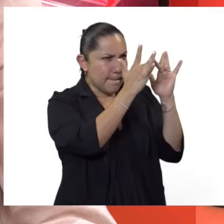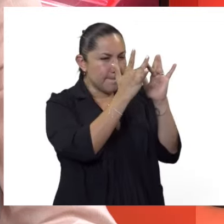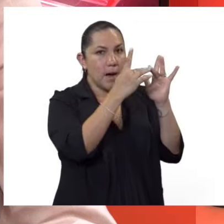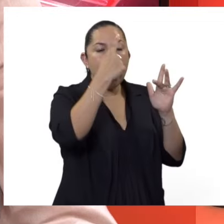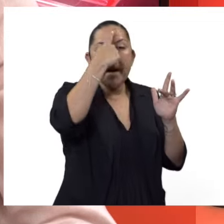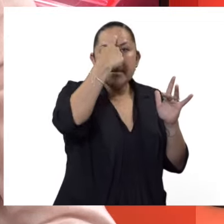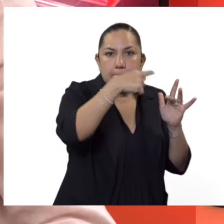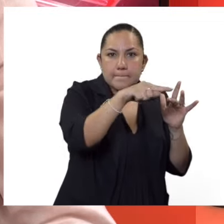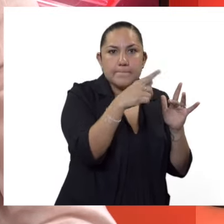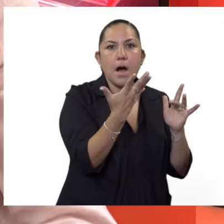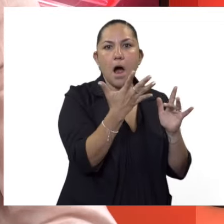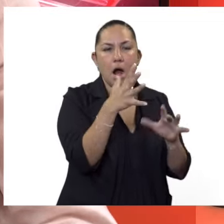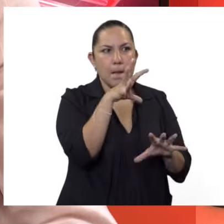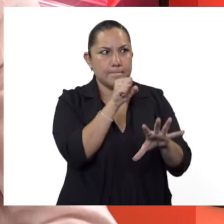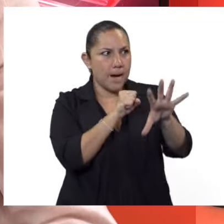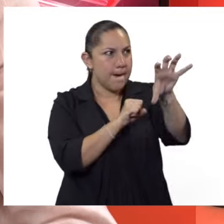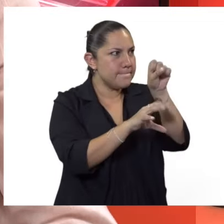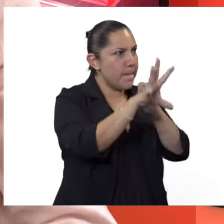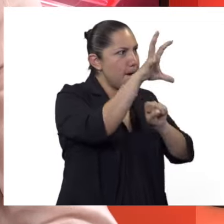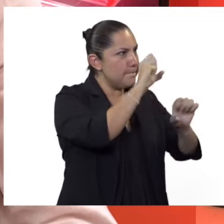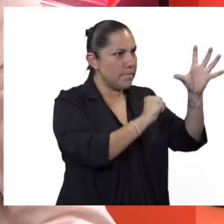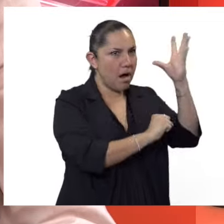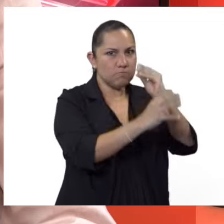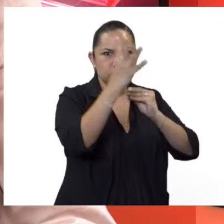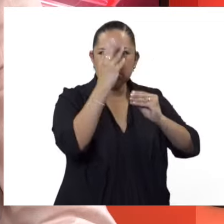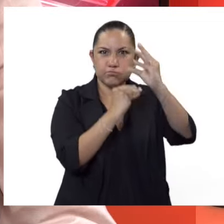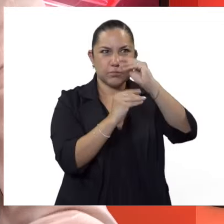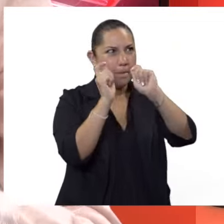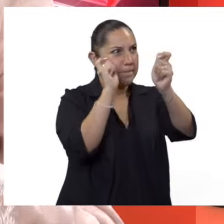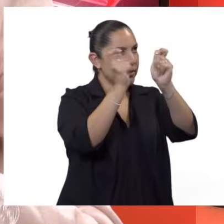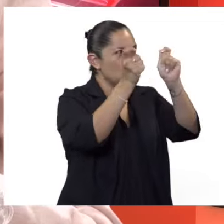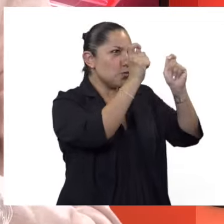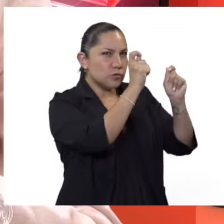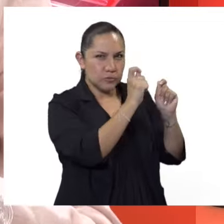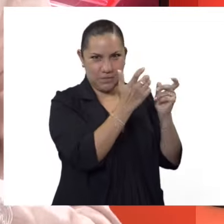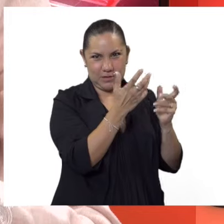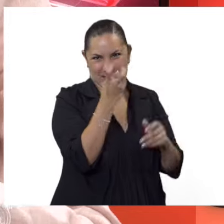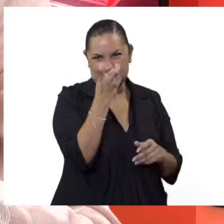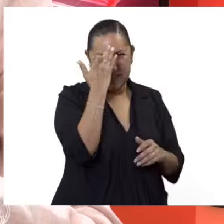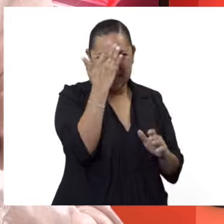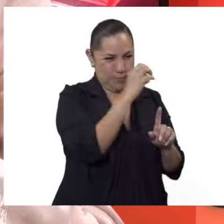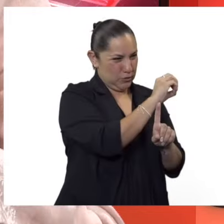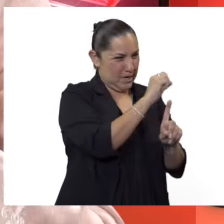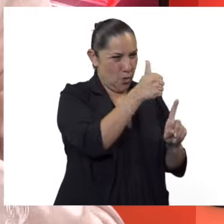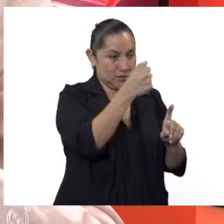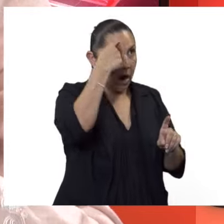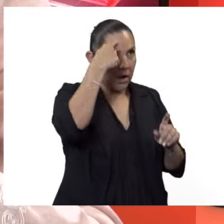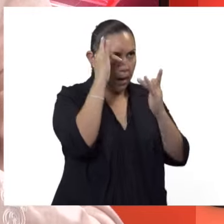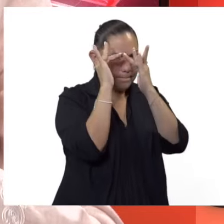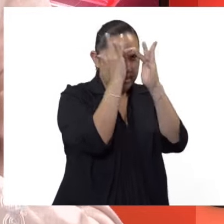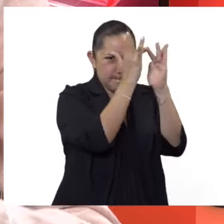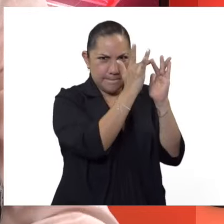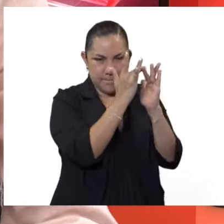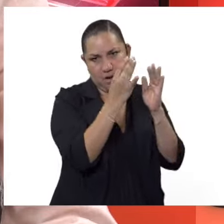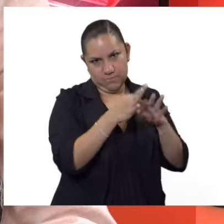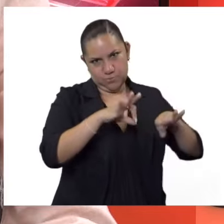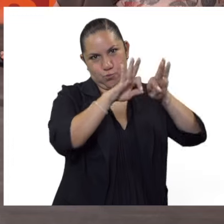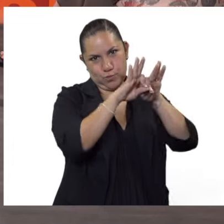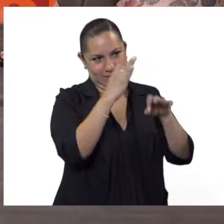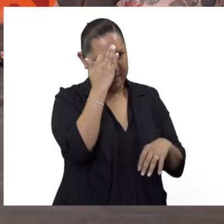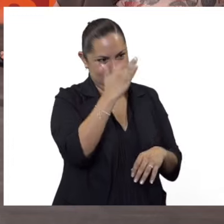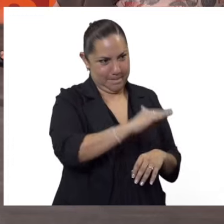eh Porque adquieren eh muchísimos conocimientos en este lapso por la rapidez en que las neuronas están